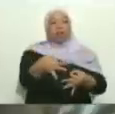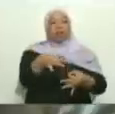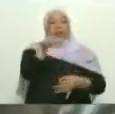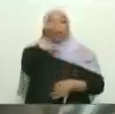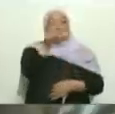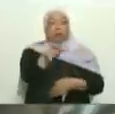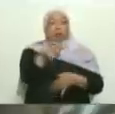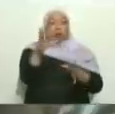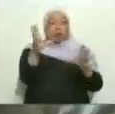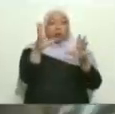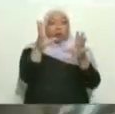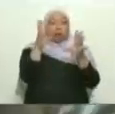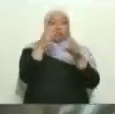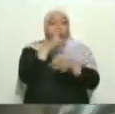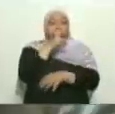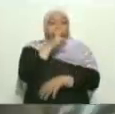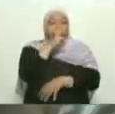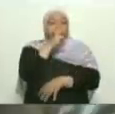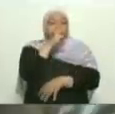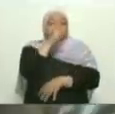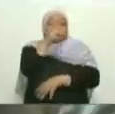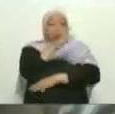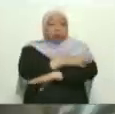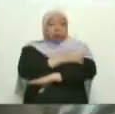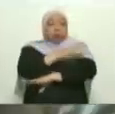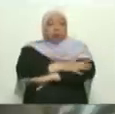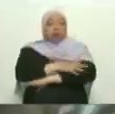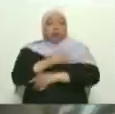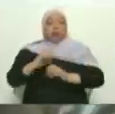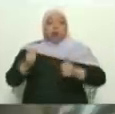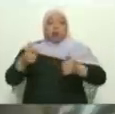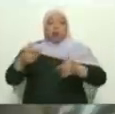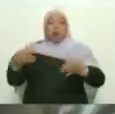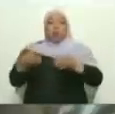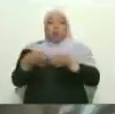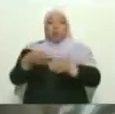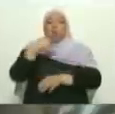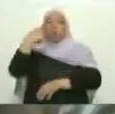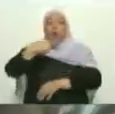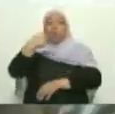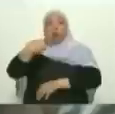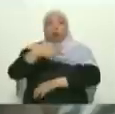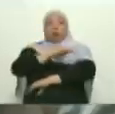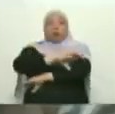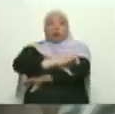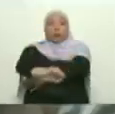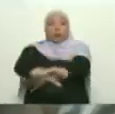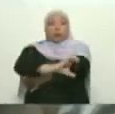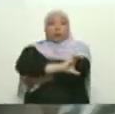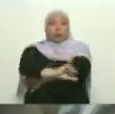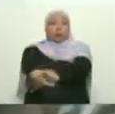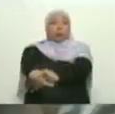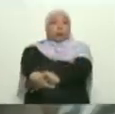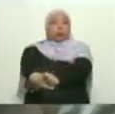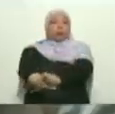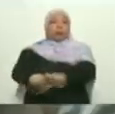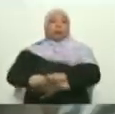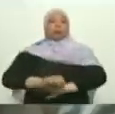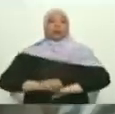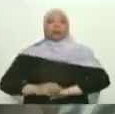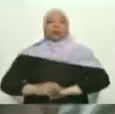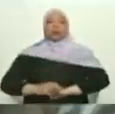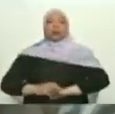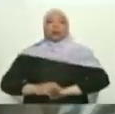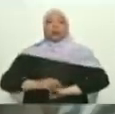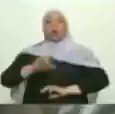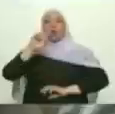de la reciente mafia política venezolana, Diese, hace unos días,